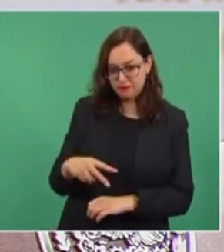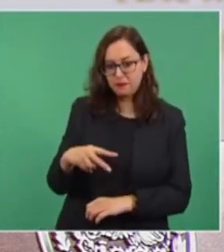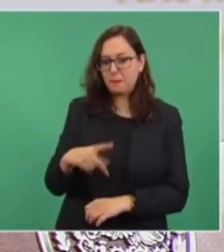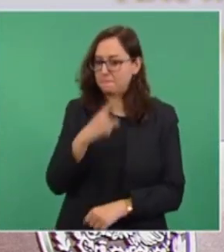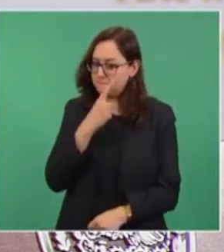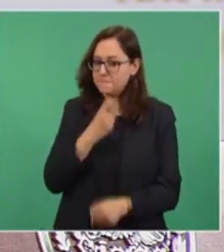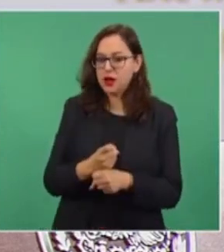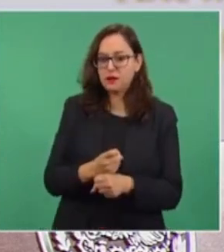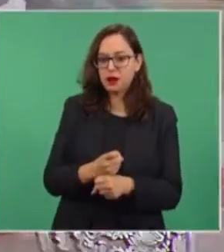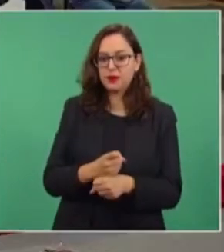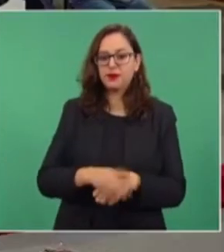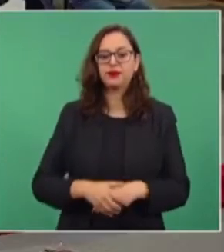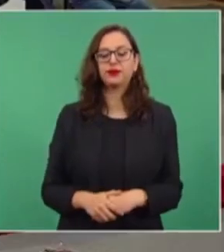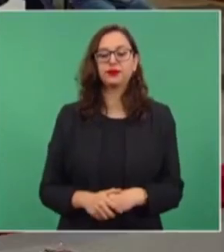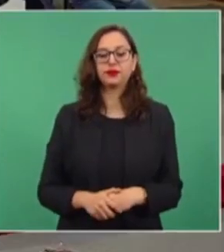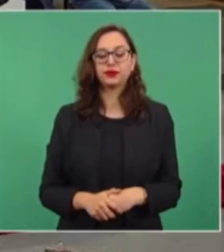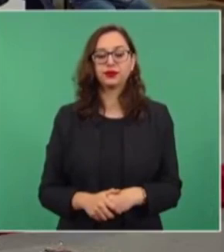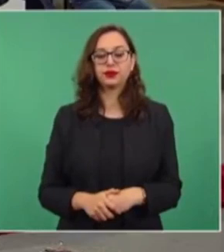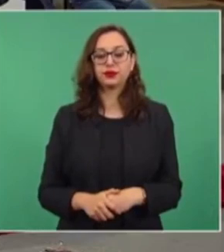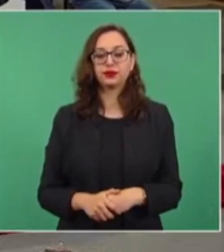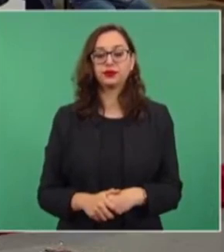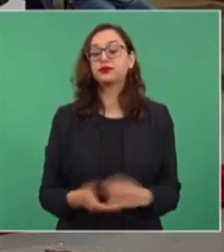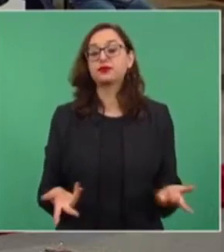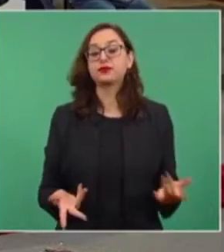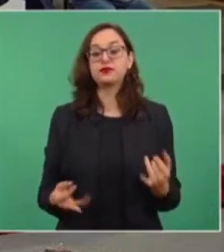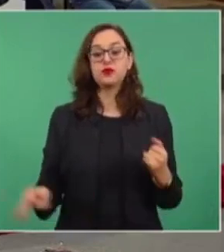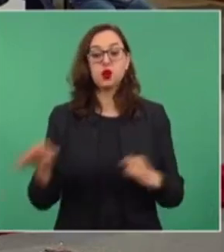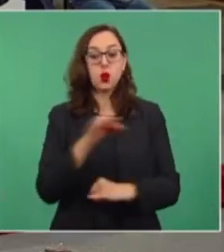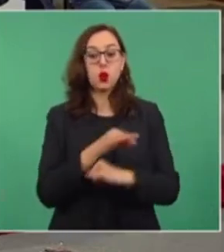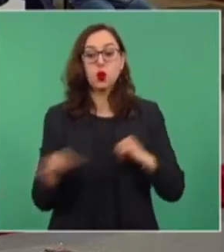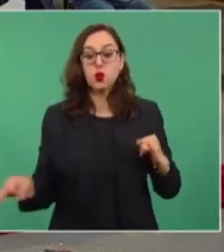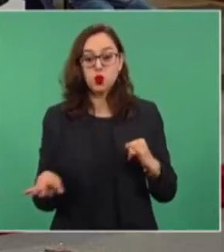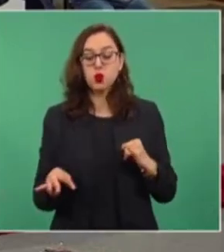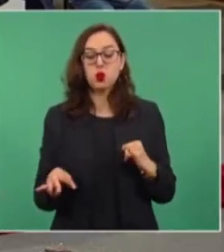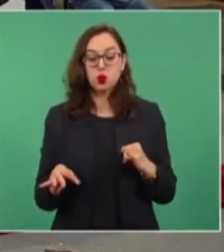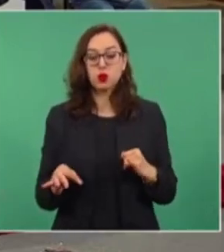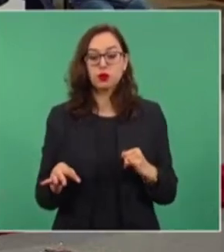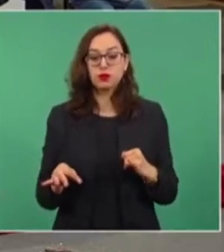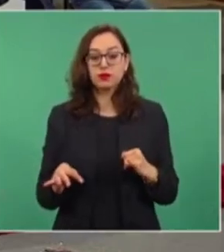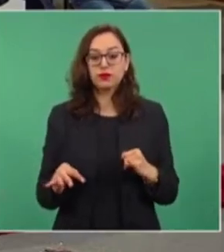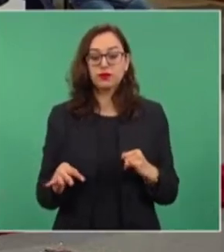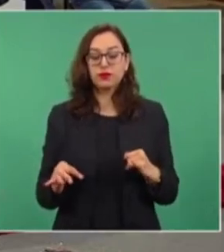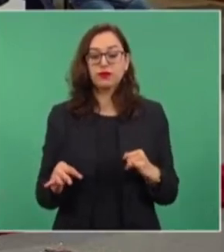nacionales. Y termino pues